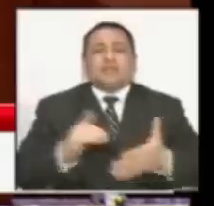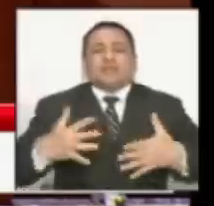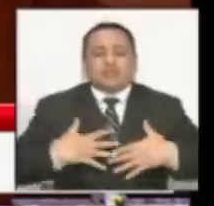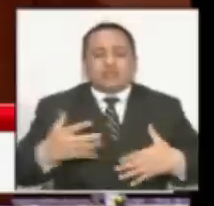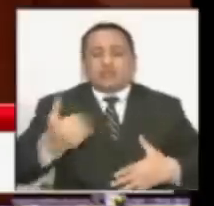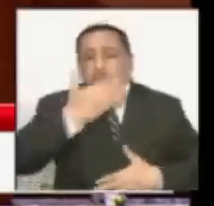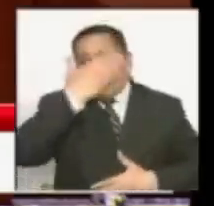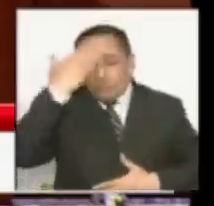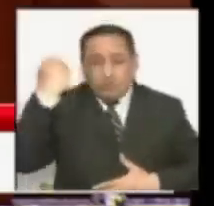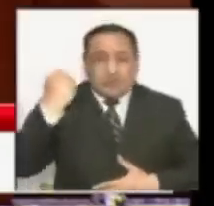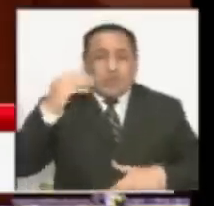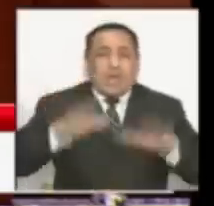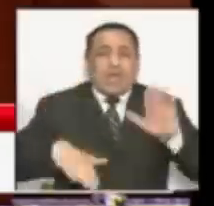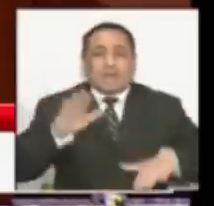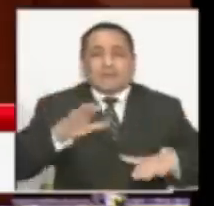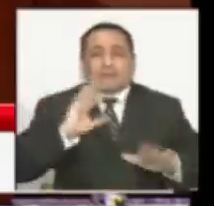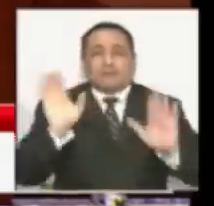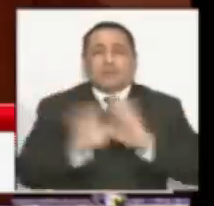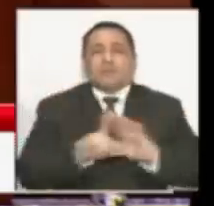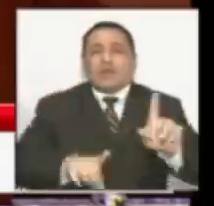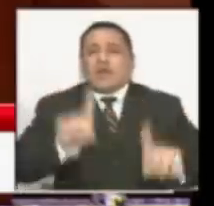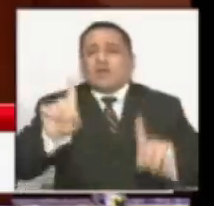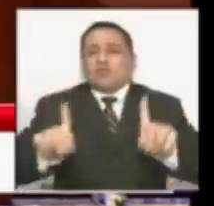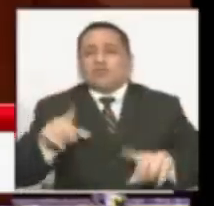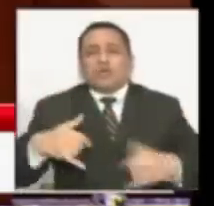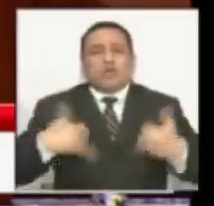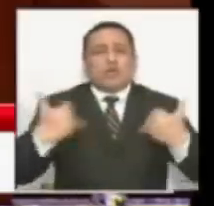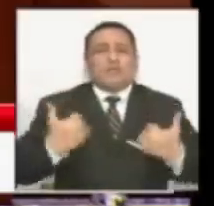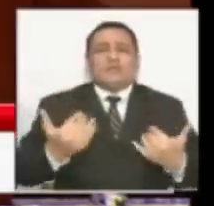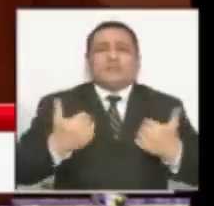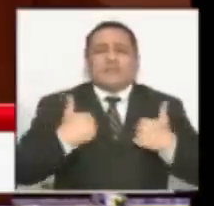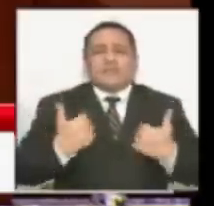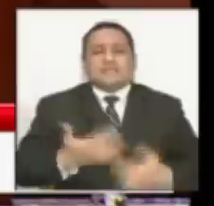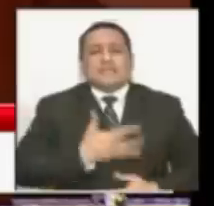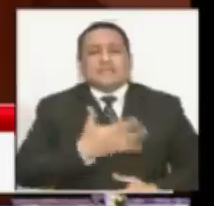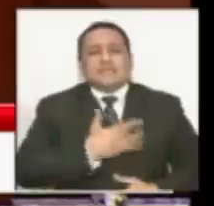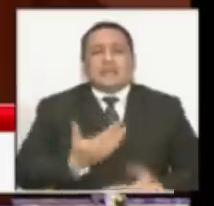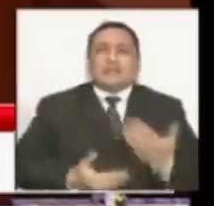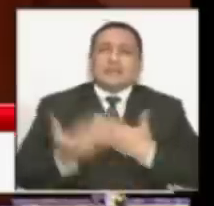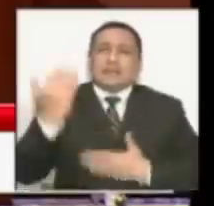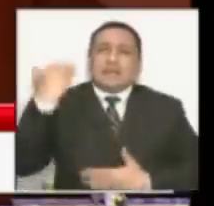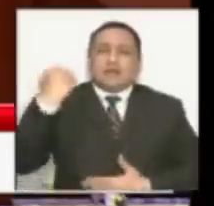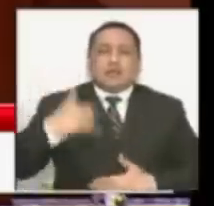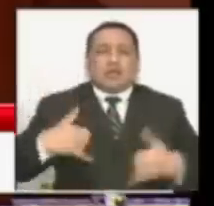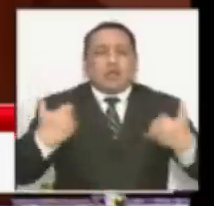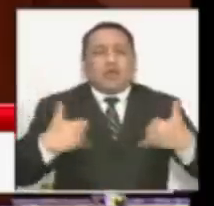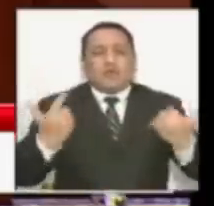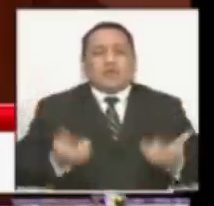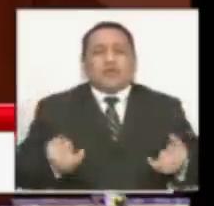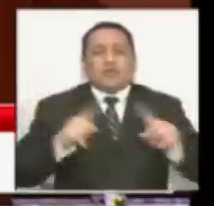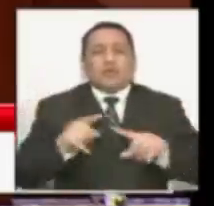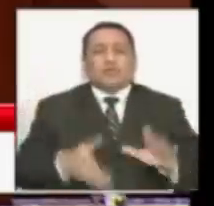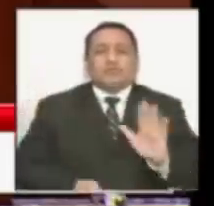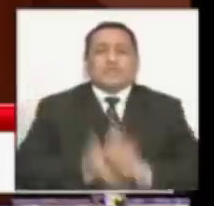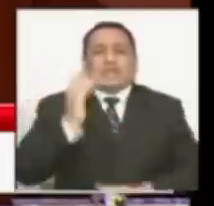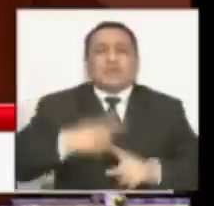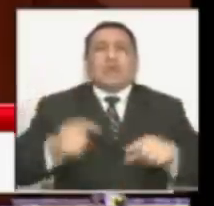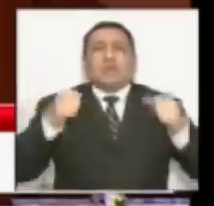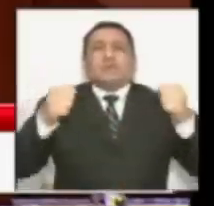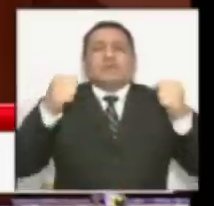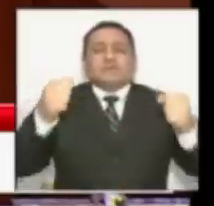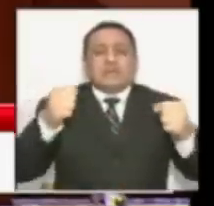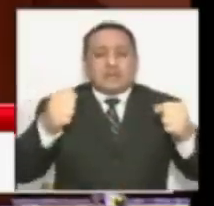hemos olvidado a veces de aquellas aspiraciones que teníamos todos nosotros cuando jóvenes, cuando salíamos a